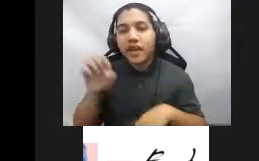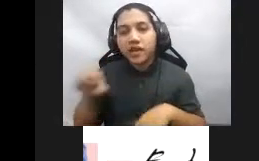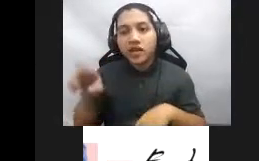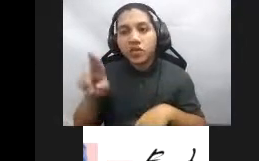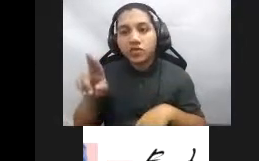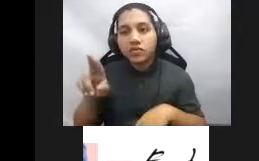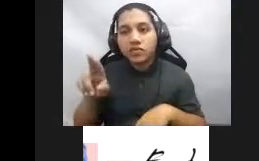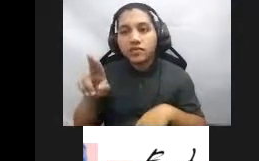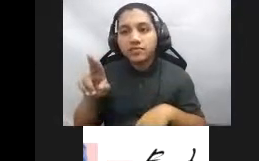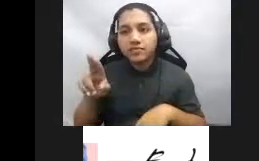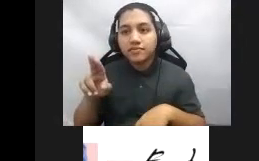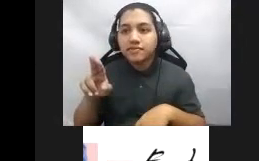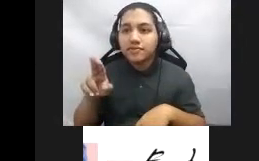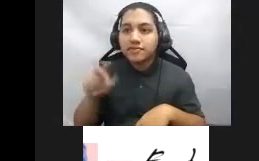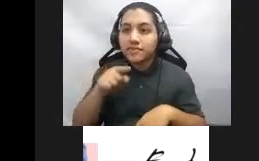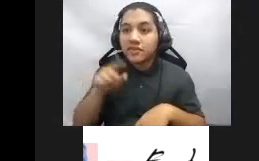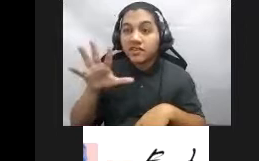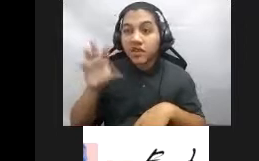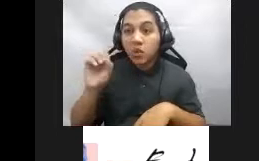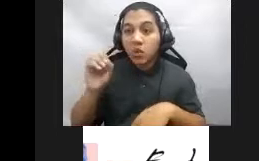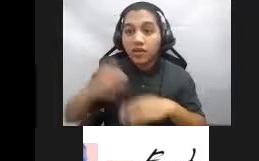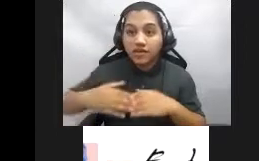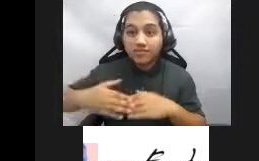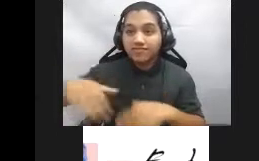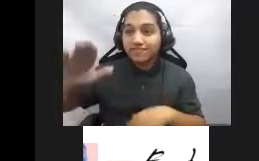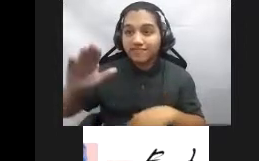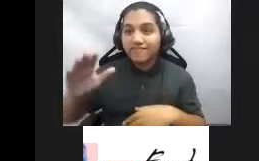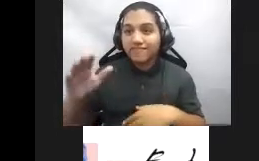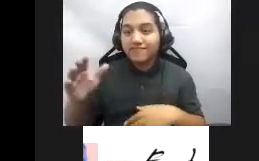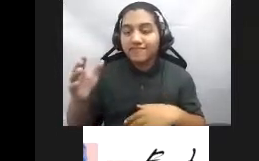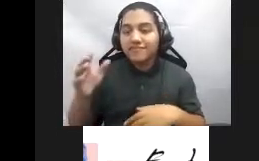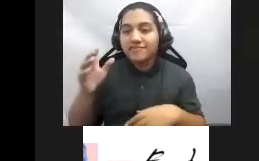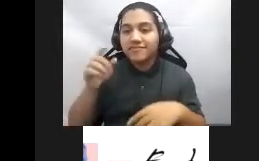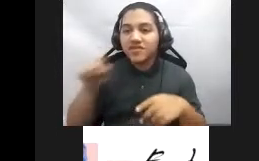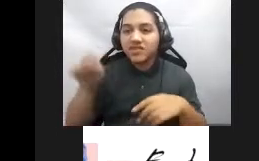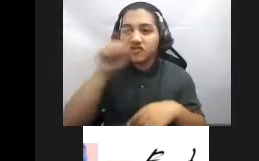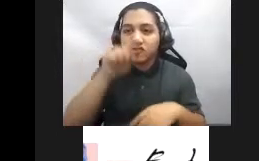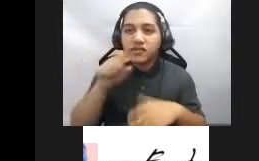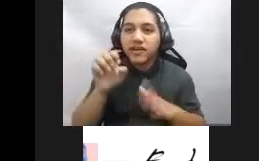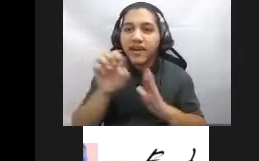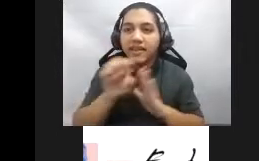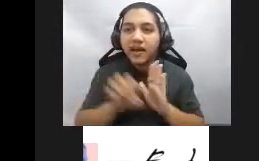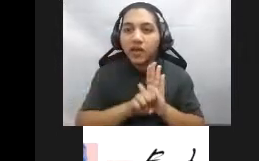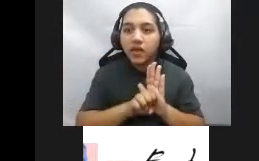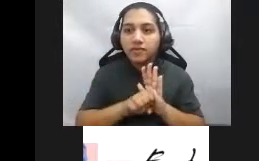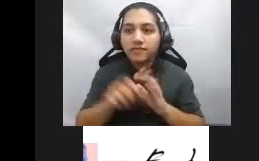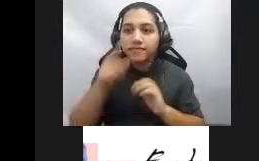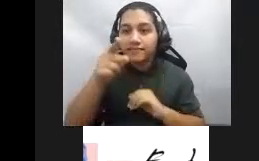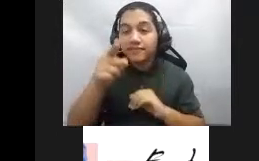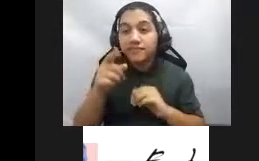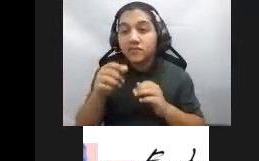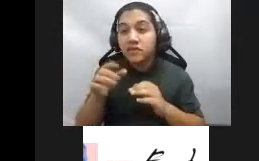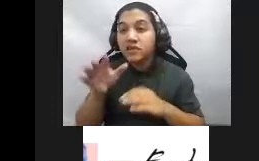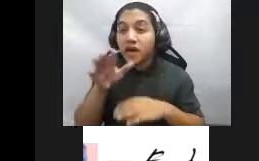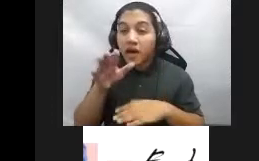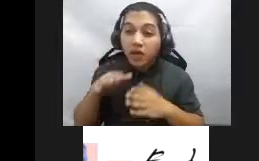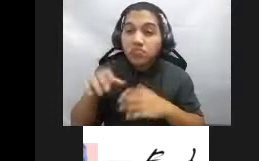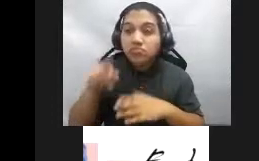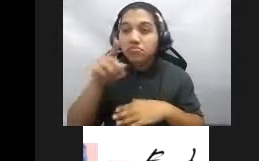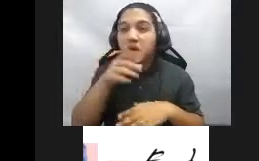de 50 barrios chinos en los distintos estados, comenzando por uno de los más antiguos y más conocidos, que es